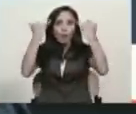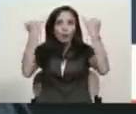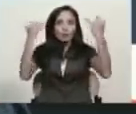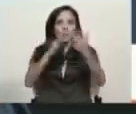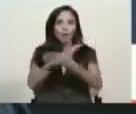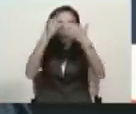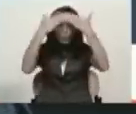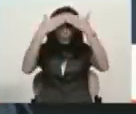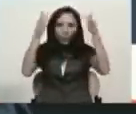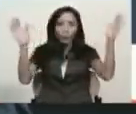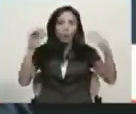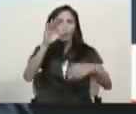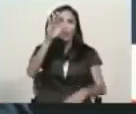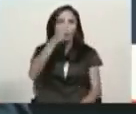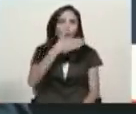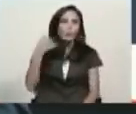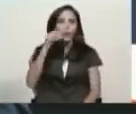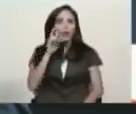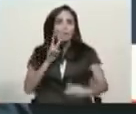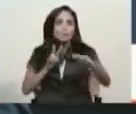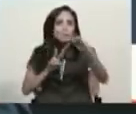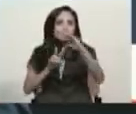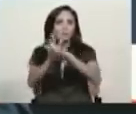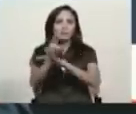siempre pensando en futuro,